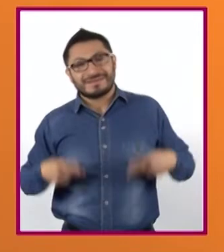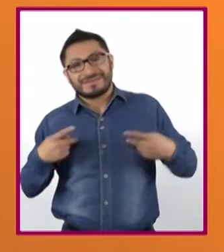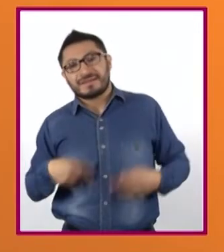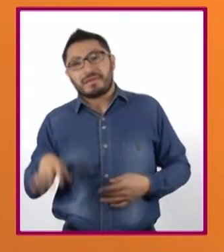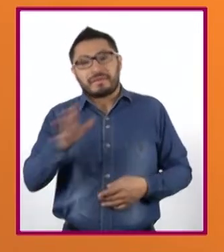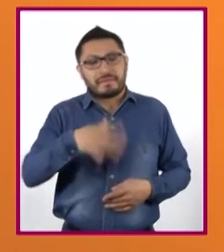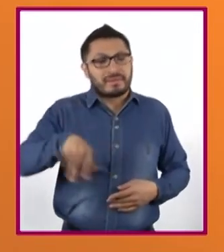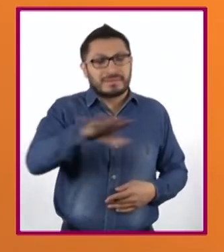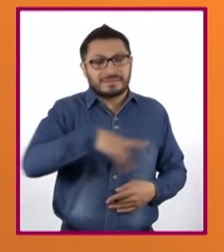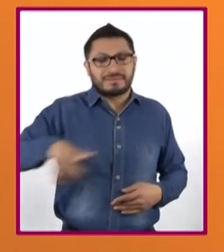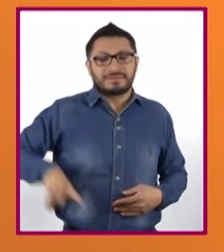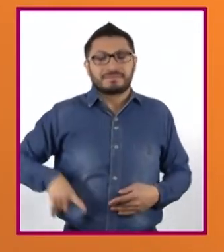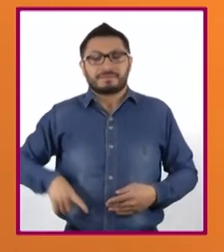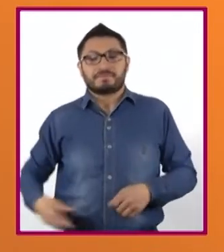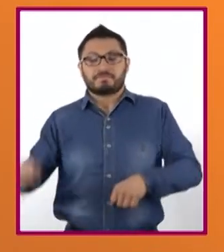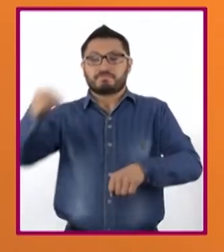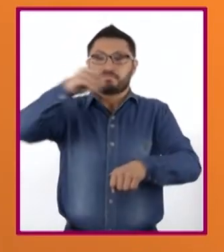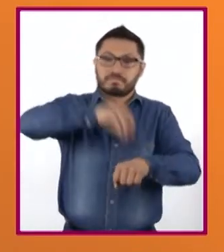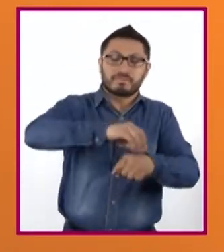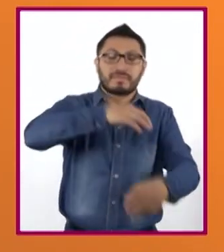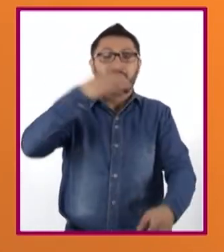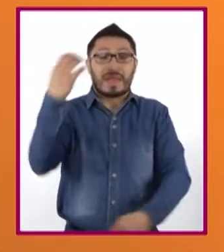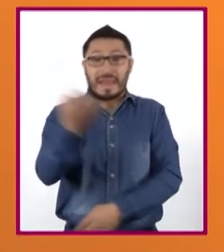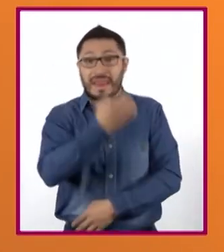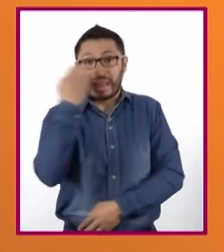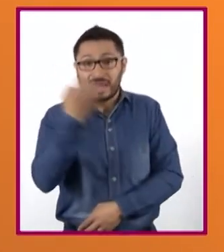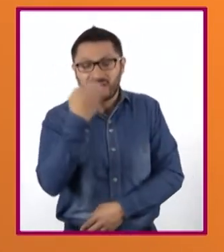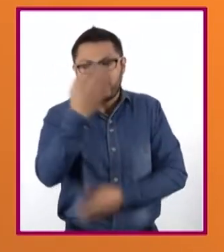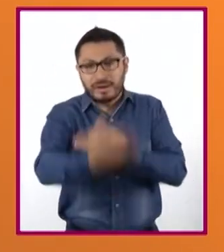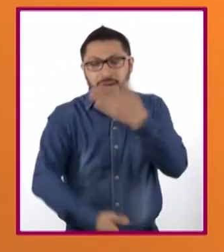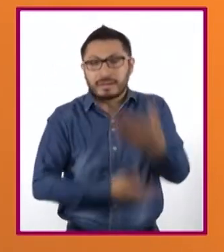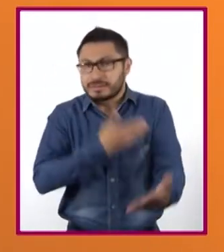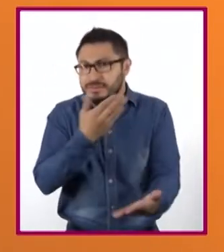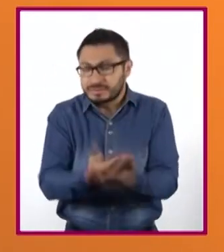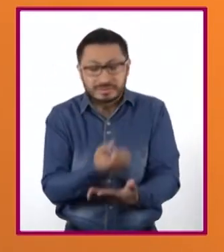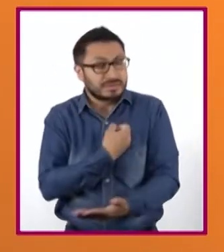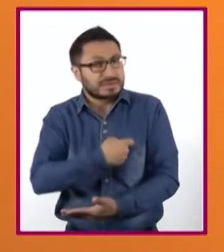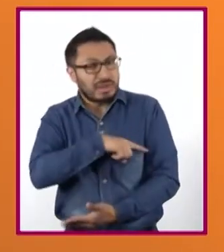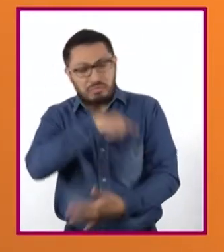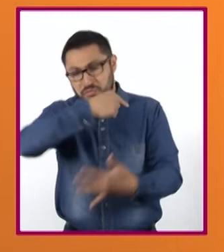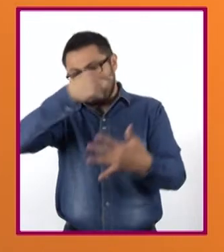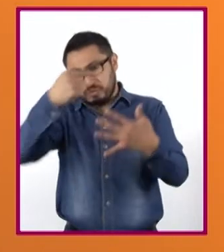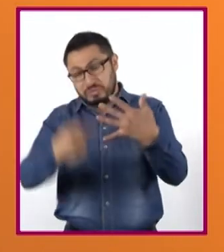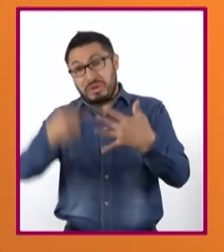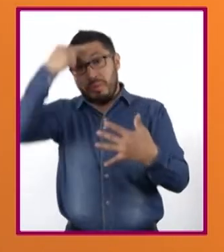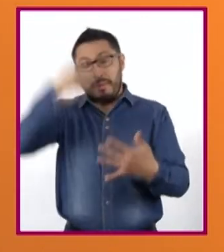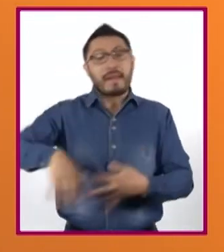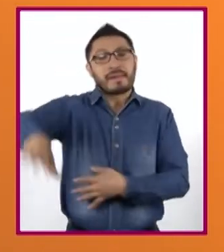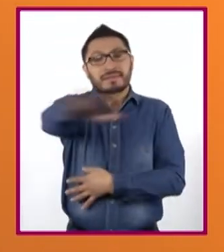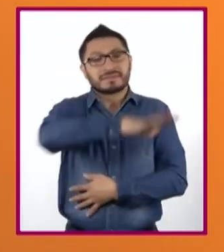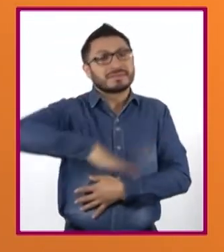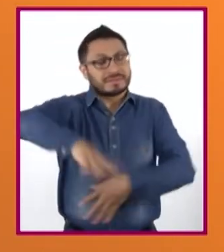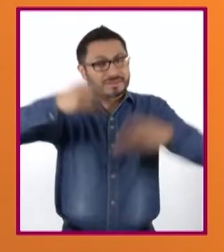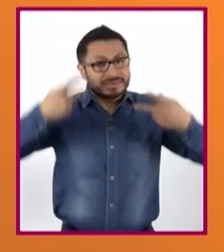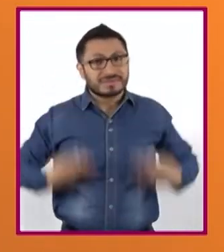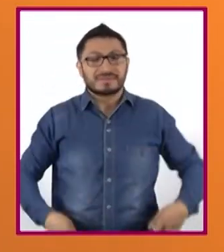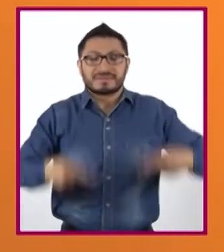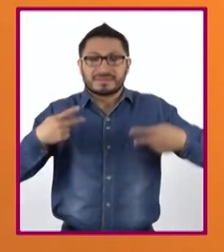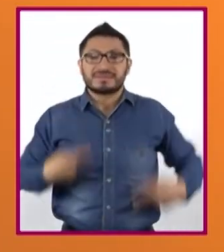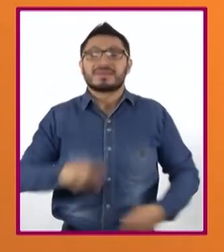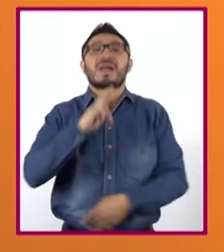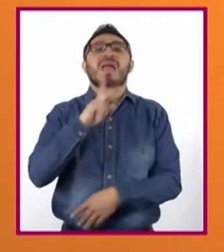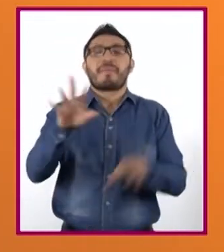gobiernos instalaran escuelas, servicios urbanos y de salud. Esto para que todas las personas que ahí habitan tuvieran